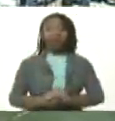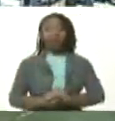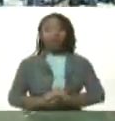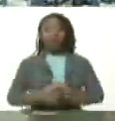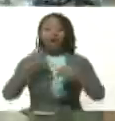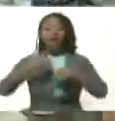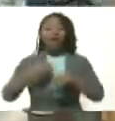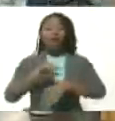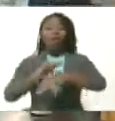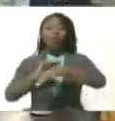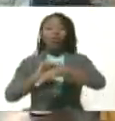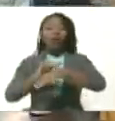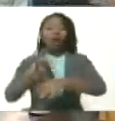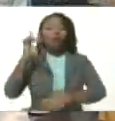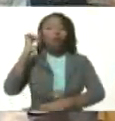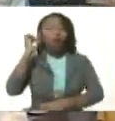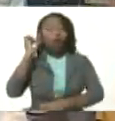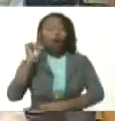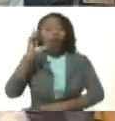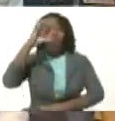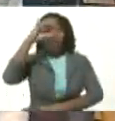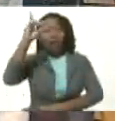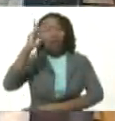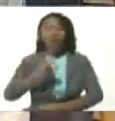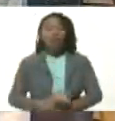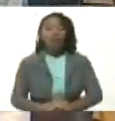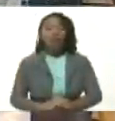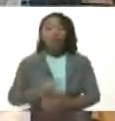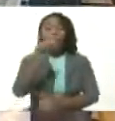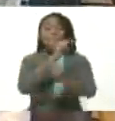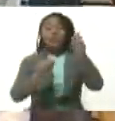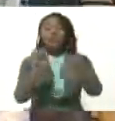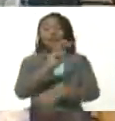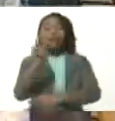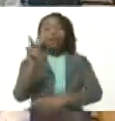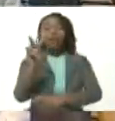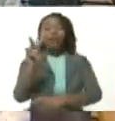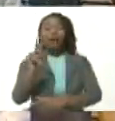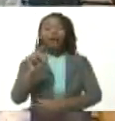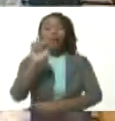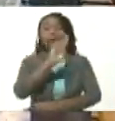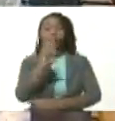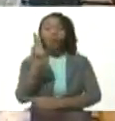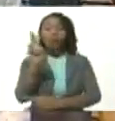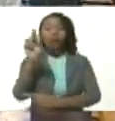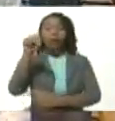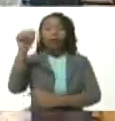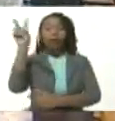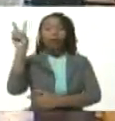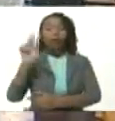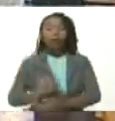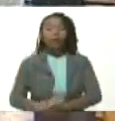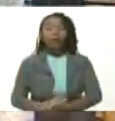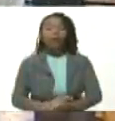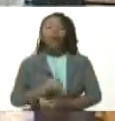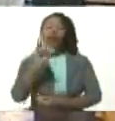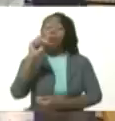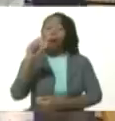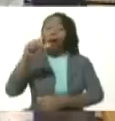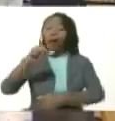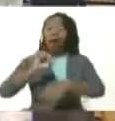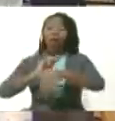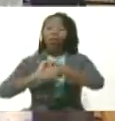a la doctora Delcy Rodríguez, vicepresidenta ejecutiva de la República. También está la